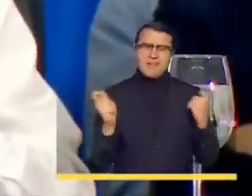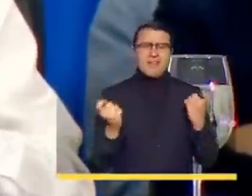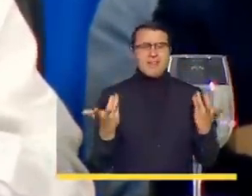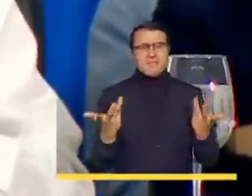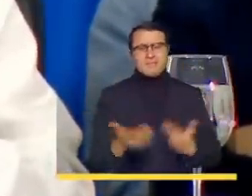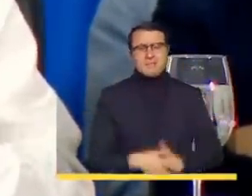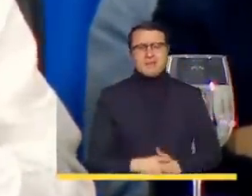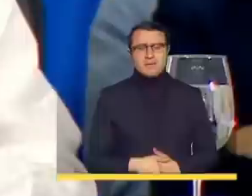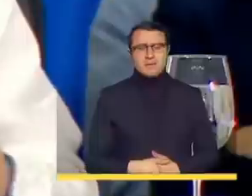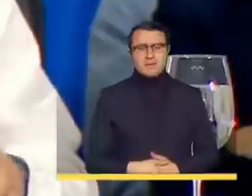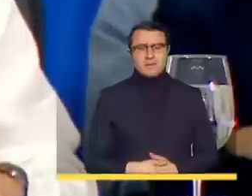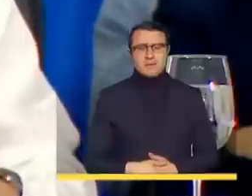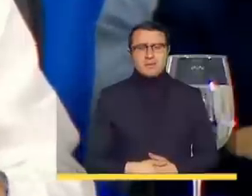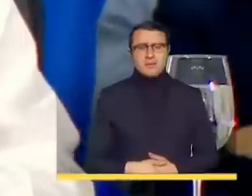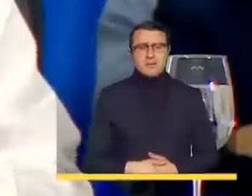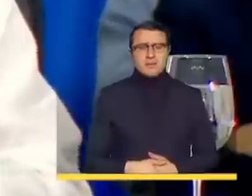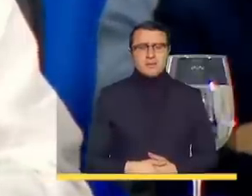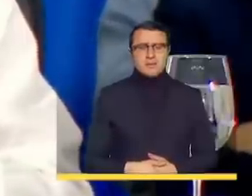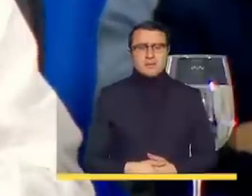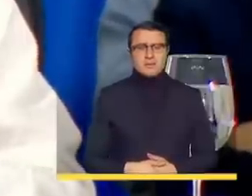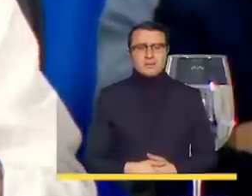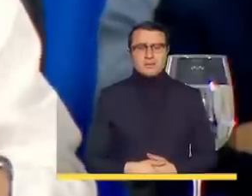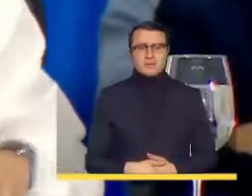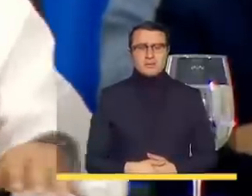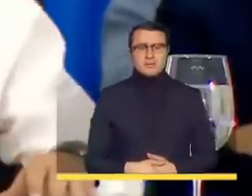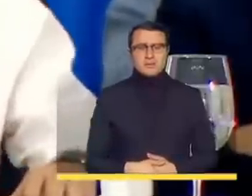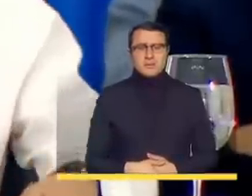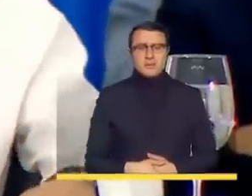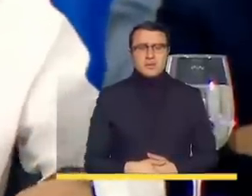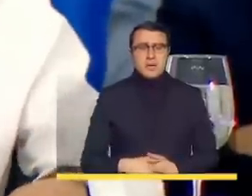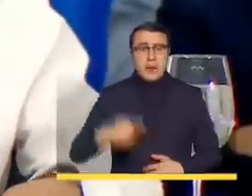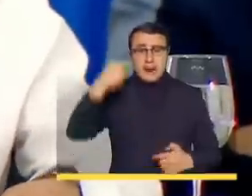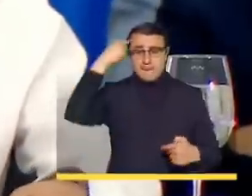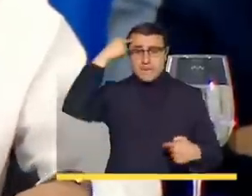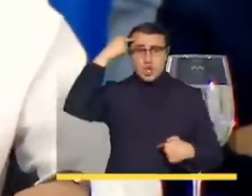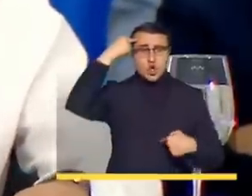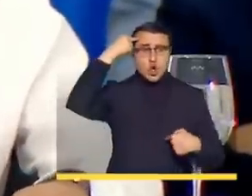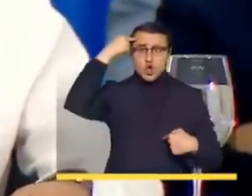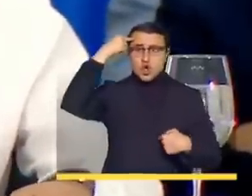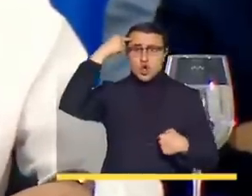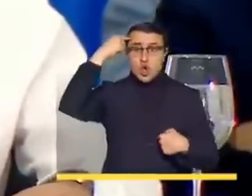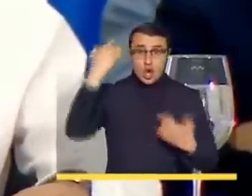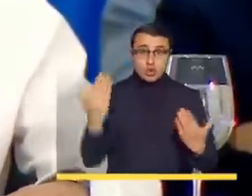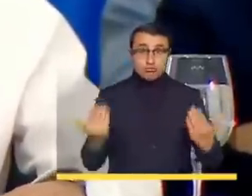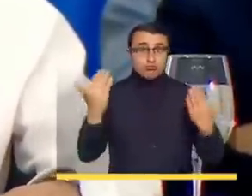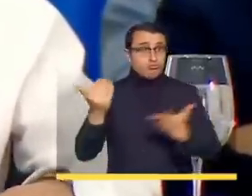que no nos ayuda en nada.